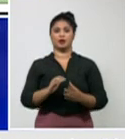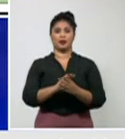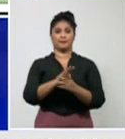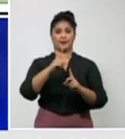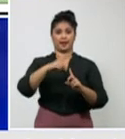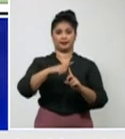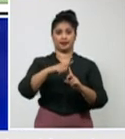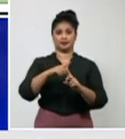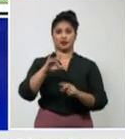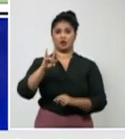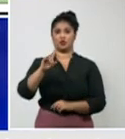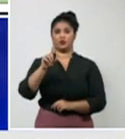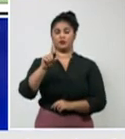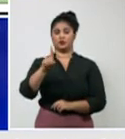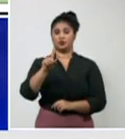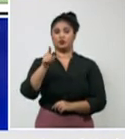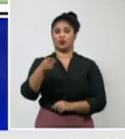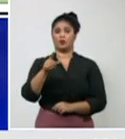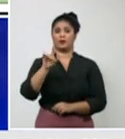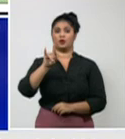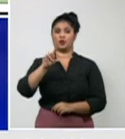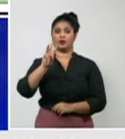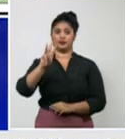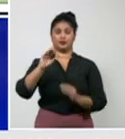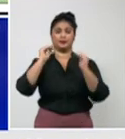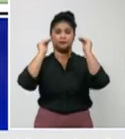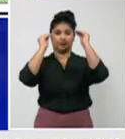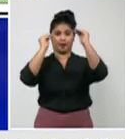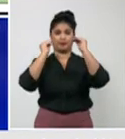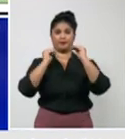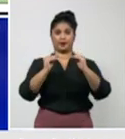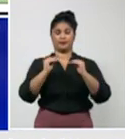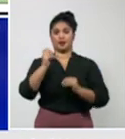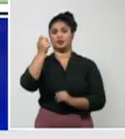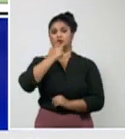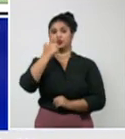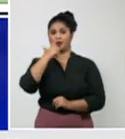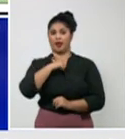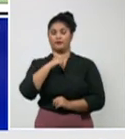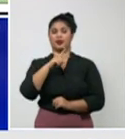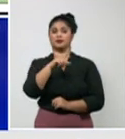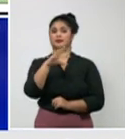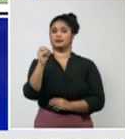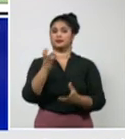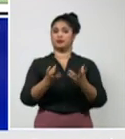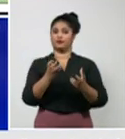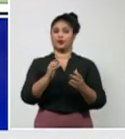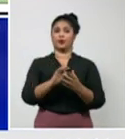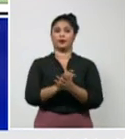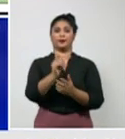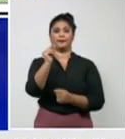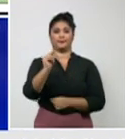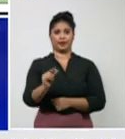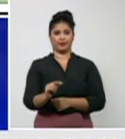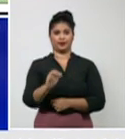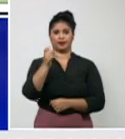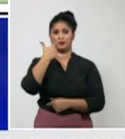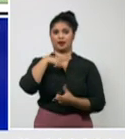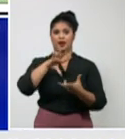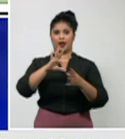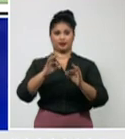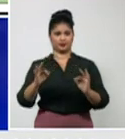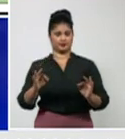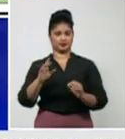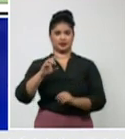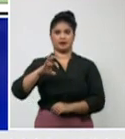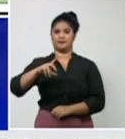91,93 y en ese orden Ciego de Ávila, Cienfuegos, Mayabeque, Artemisa, Pinar del